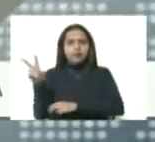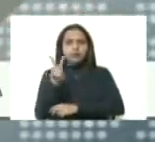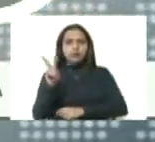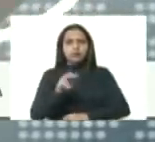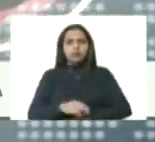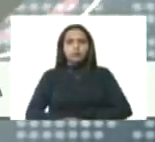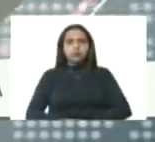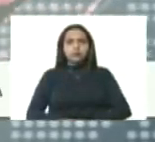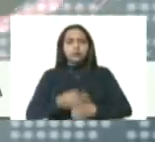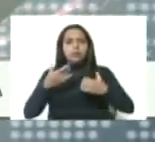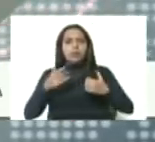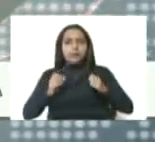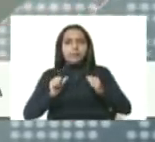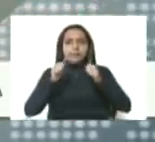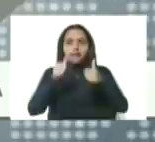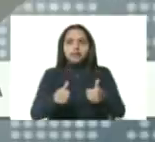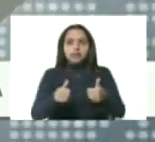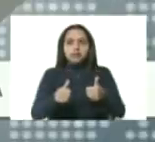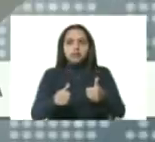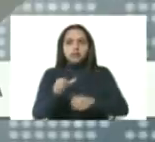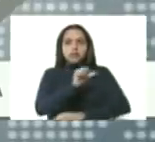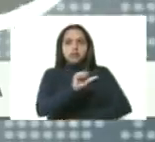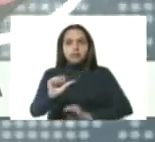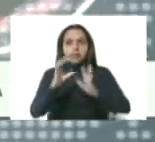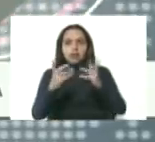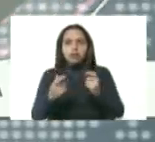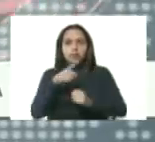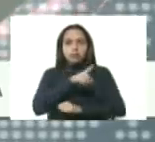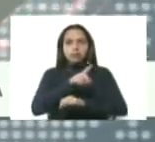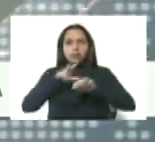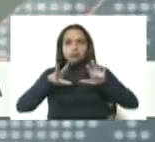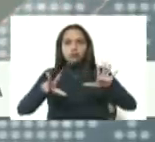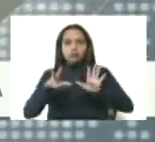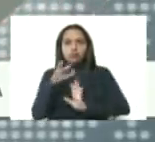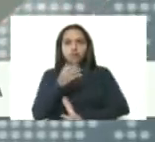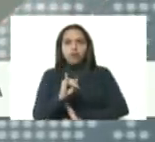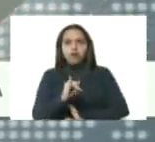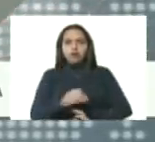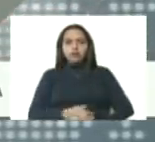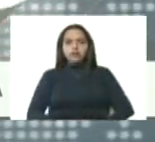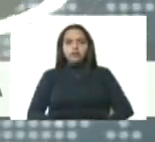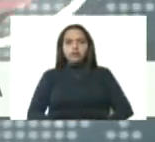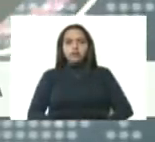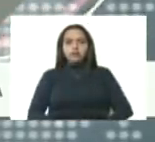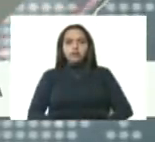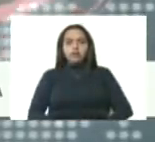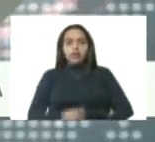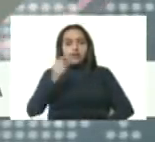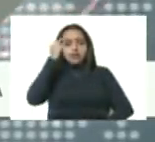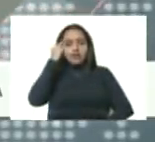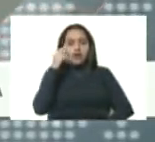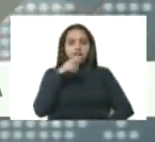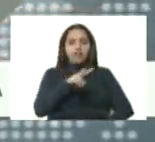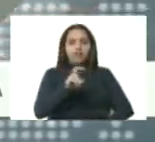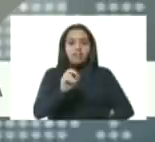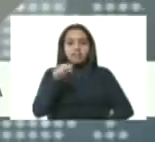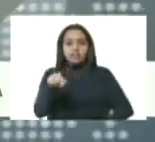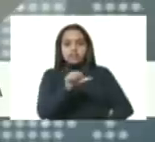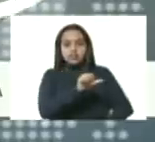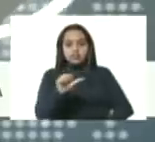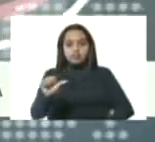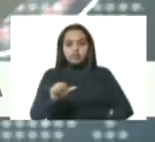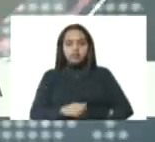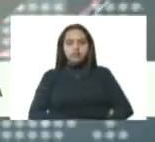Ya iniciando la semana 18, nos encontramos en el día 20. Luego nos